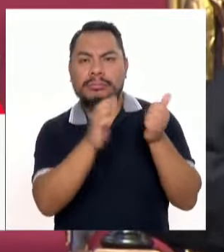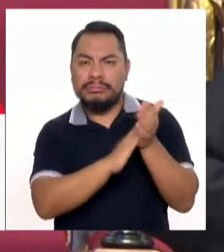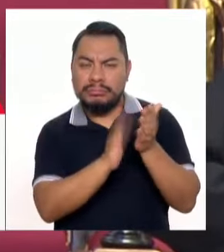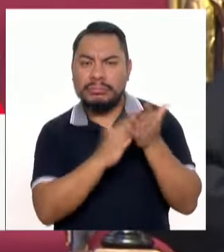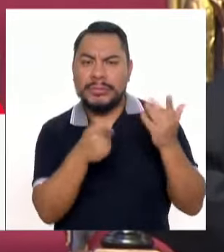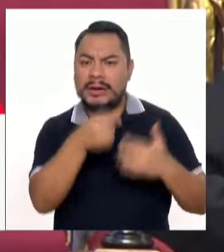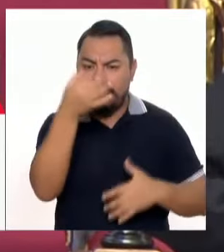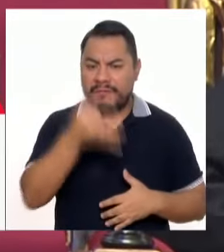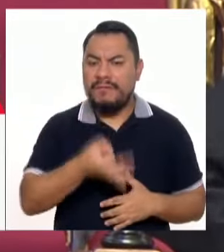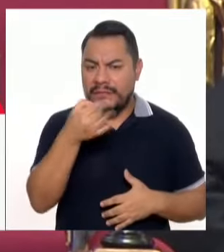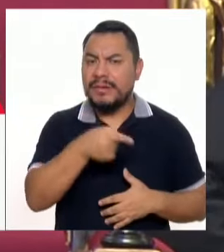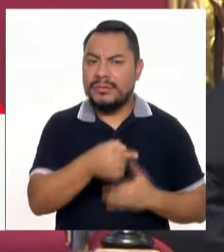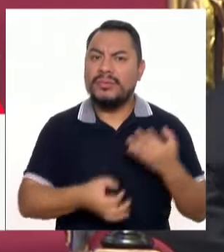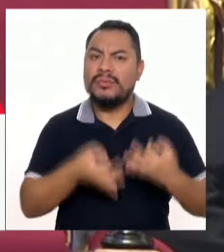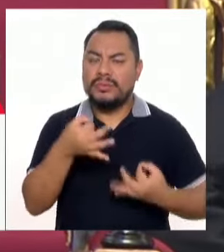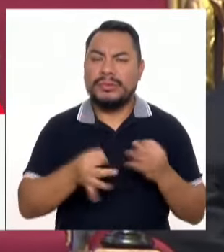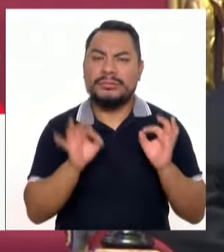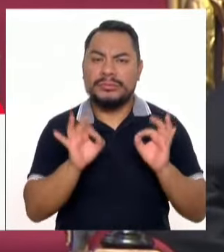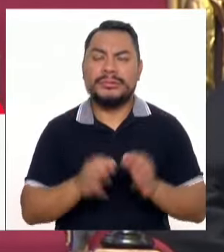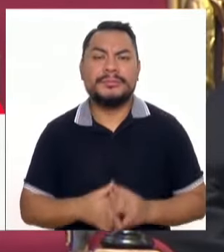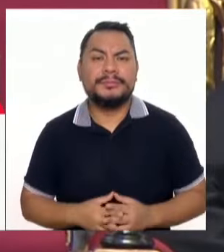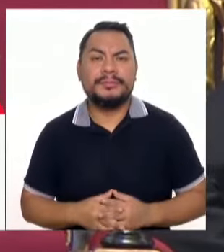sea verdaderamente eficaz.